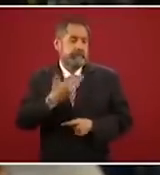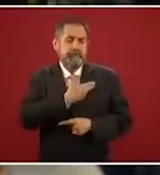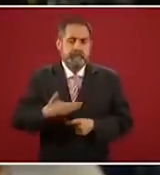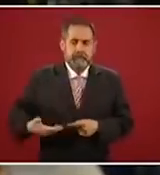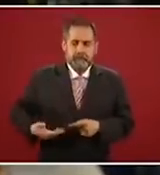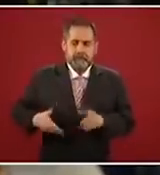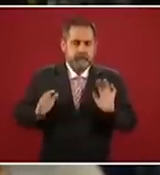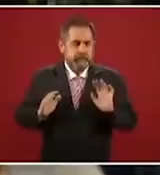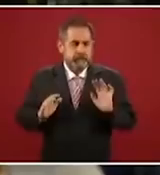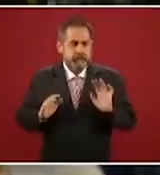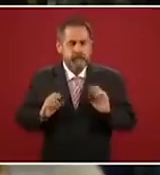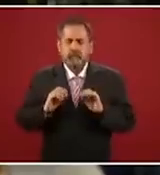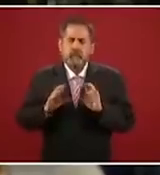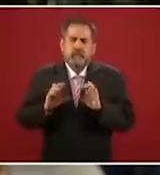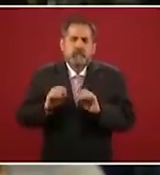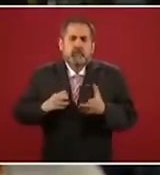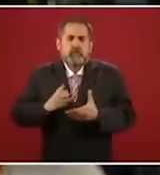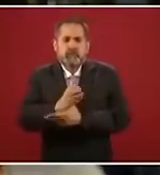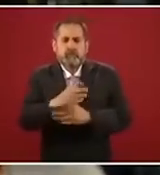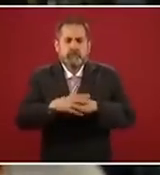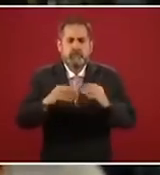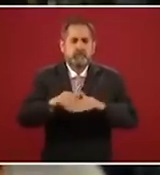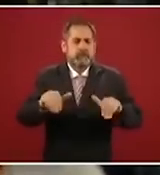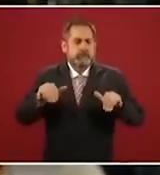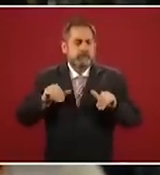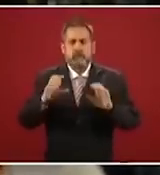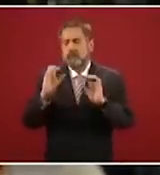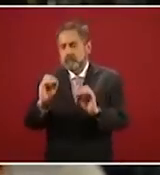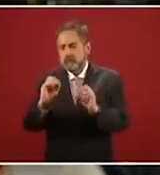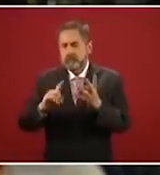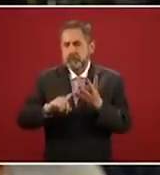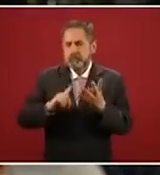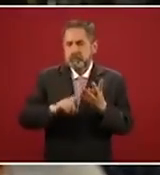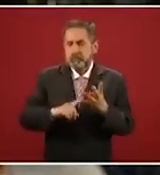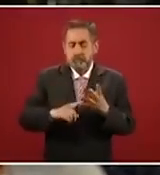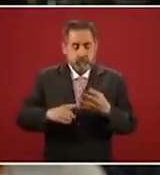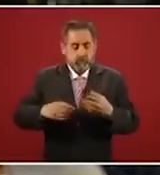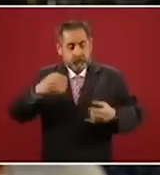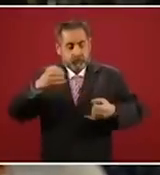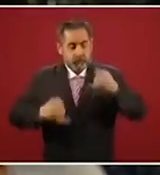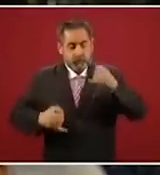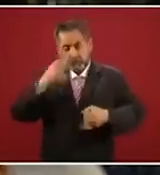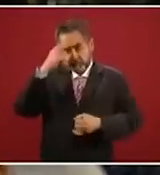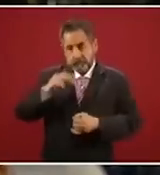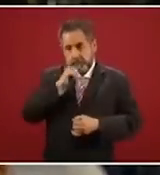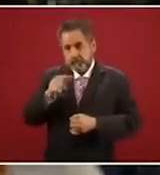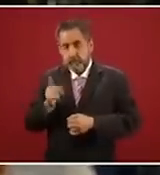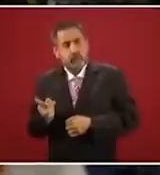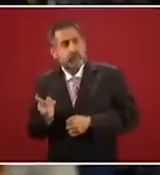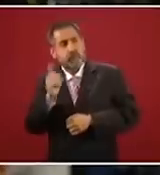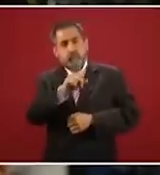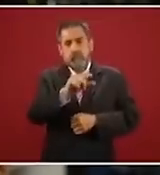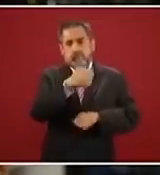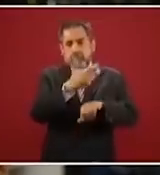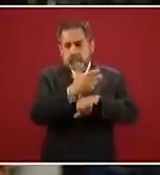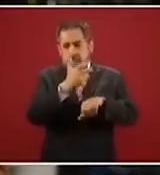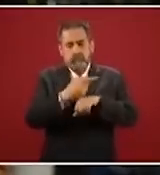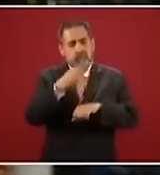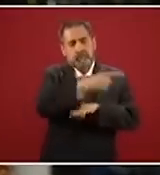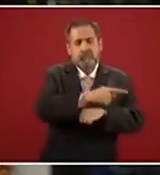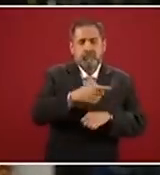a frenar ninguna? ¿O a lo mejor en uno cuarto que no se le juzgue en México por este tema concreto, pero sí en la Unión